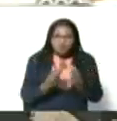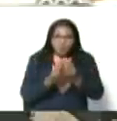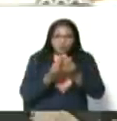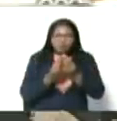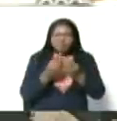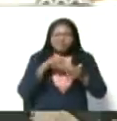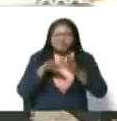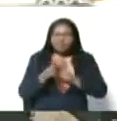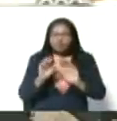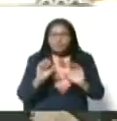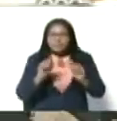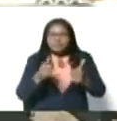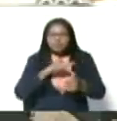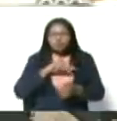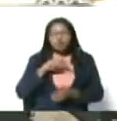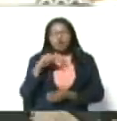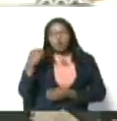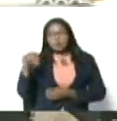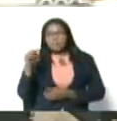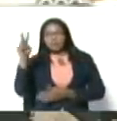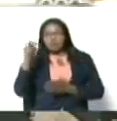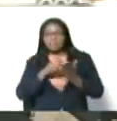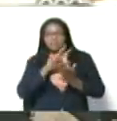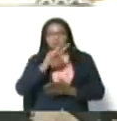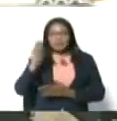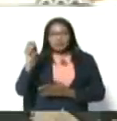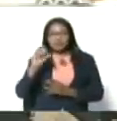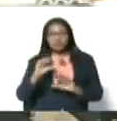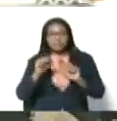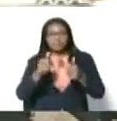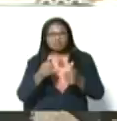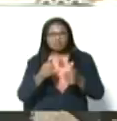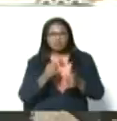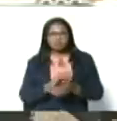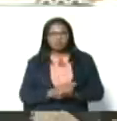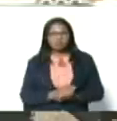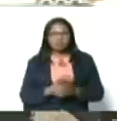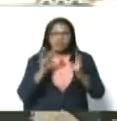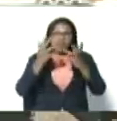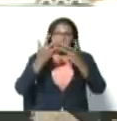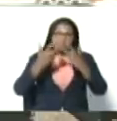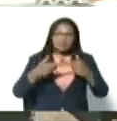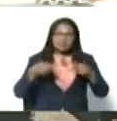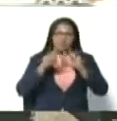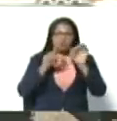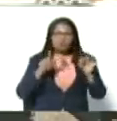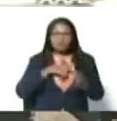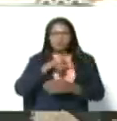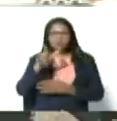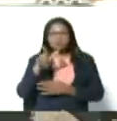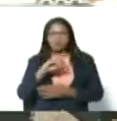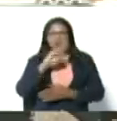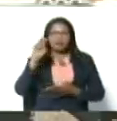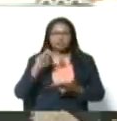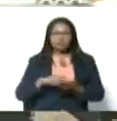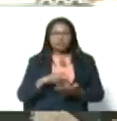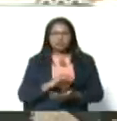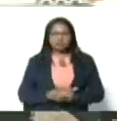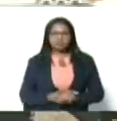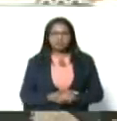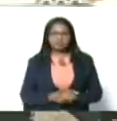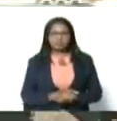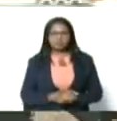que iniciamos en noviembre del 2020 cuando usted creó la empresa aeronáutica nacional,